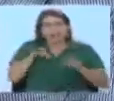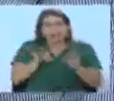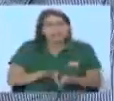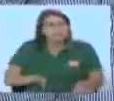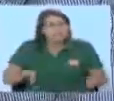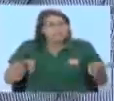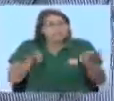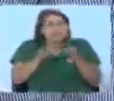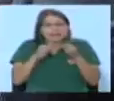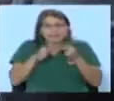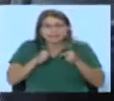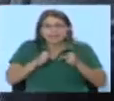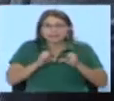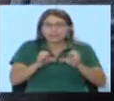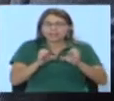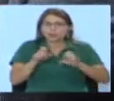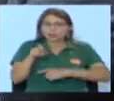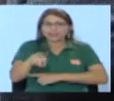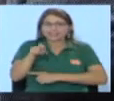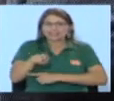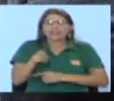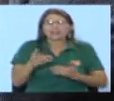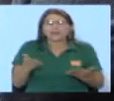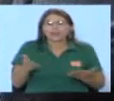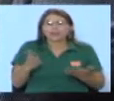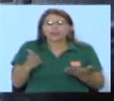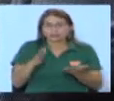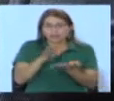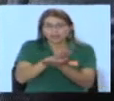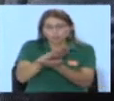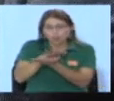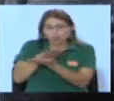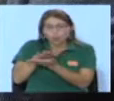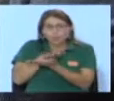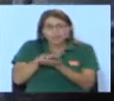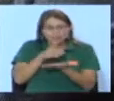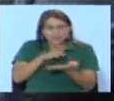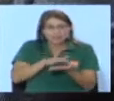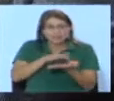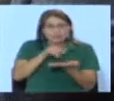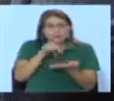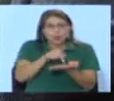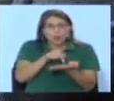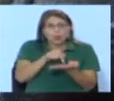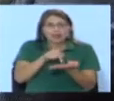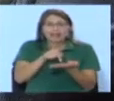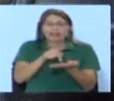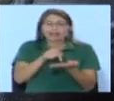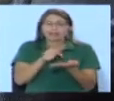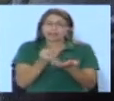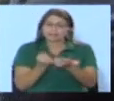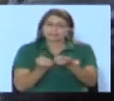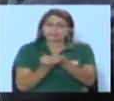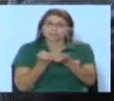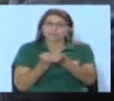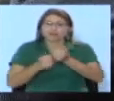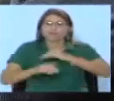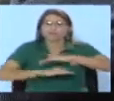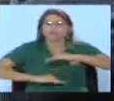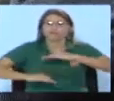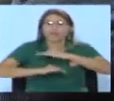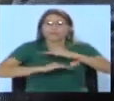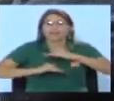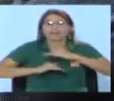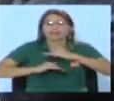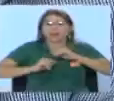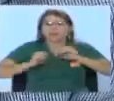lo necesario, es que la documentación que fundamenta la decisión del posible cambio esté en